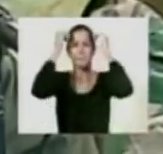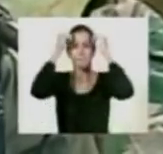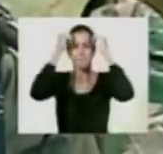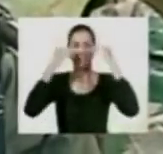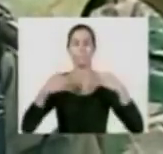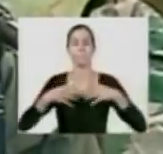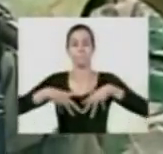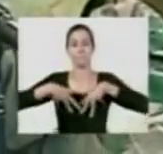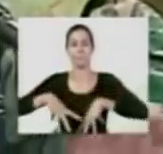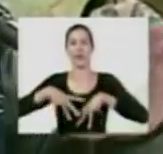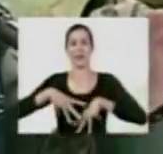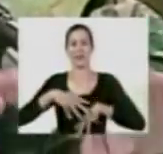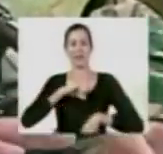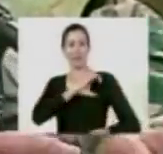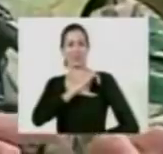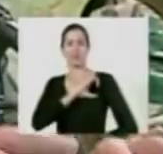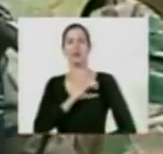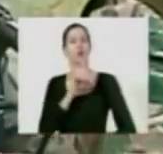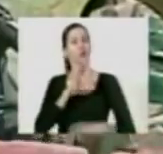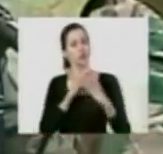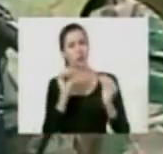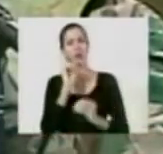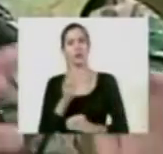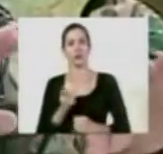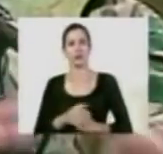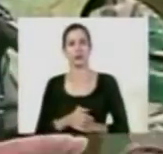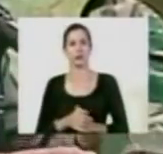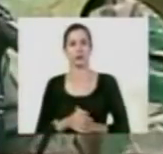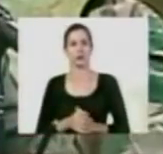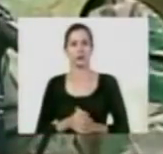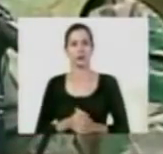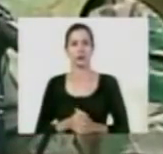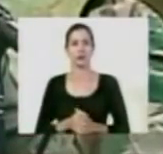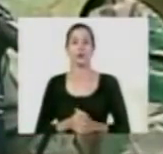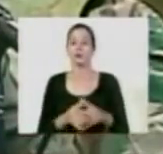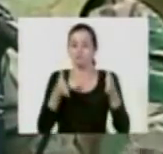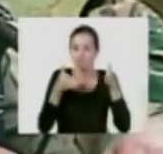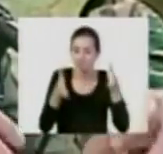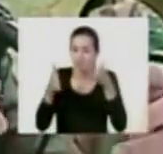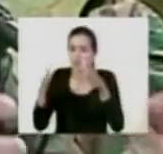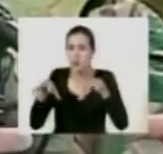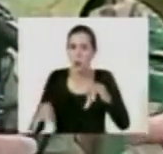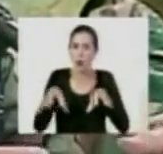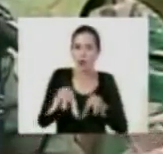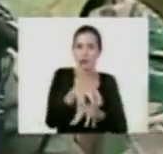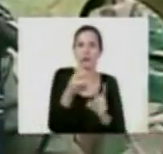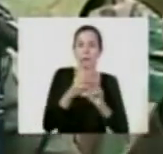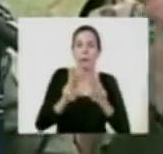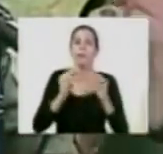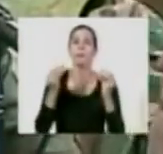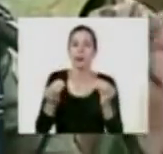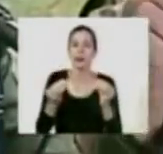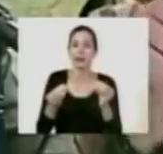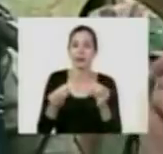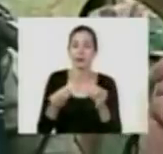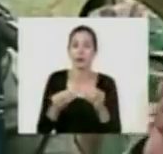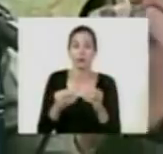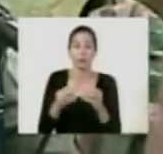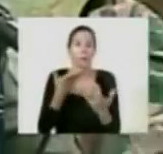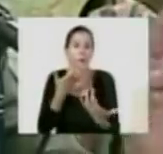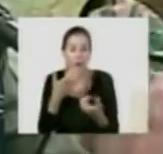nuestra patria, todo debe estar allí asentado en cuadrantes de paz, de manera tal de asegurar con el control